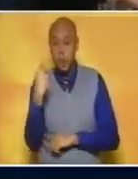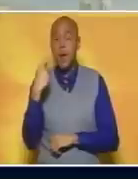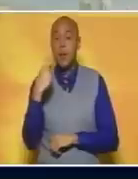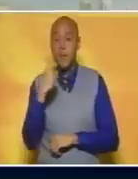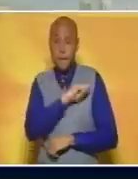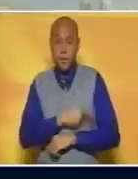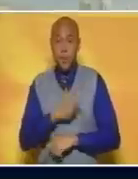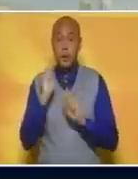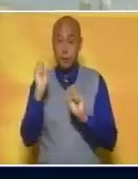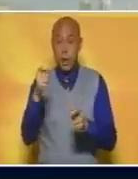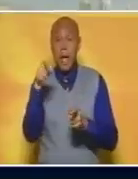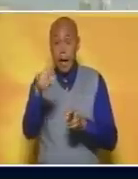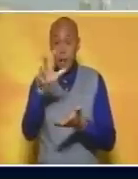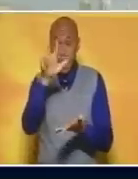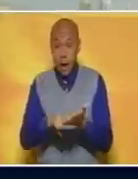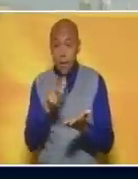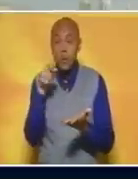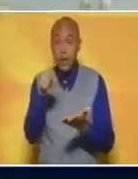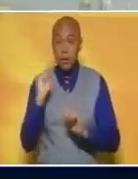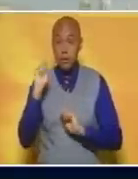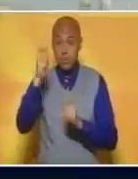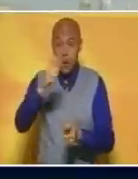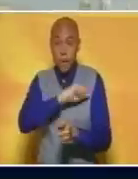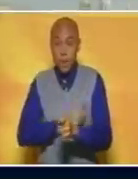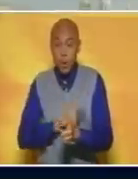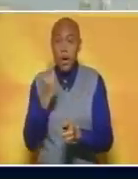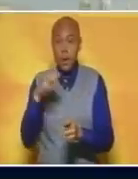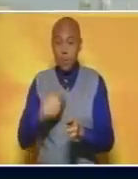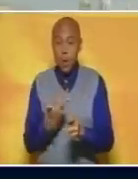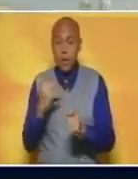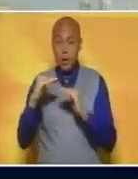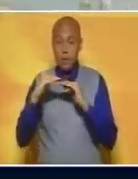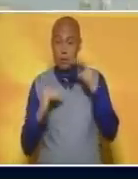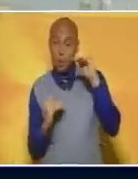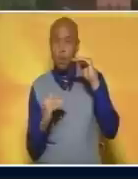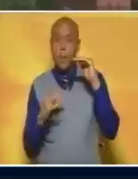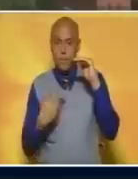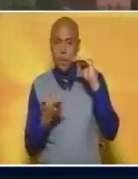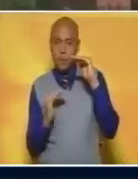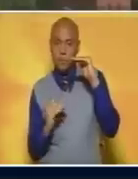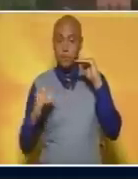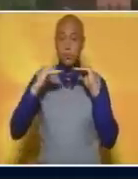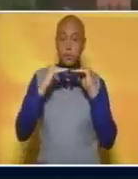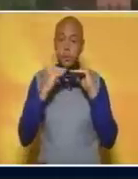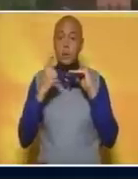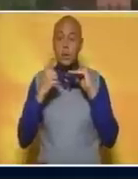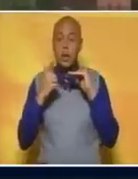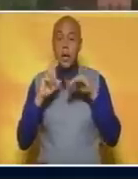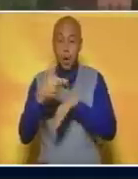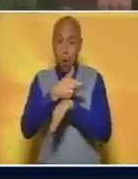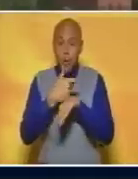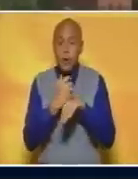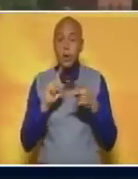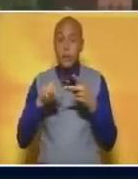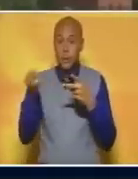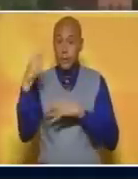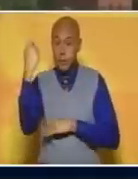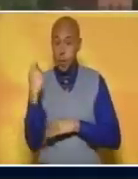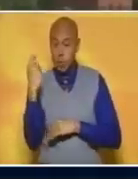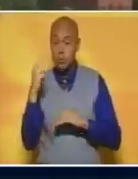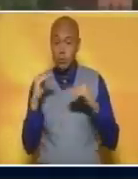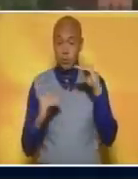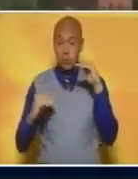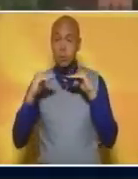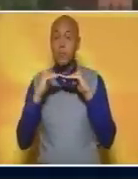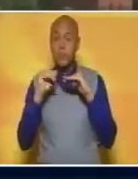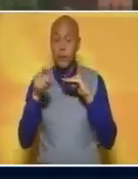que en caso de ser aprobadas, estas enmiendas modificarán el equilibrio de poder entre el gobierno y el ente legislativo. Por su parte,